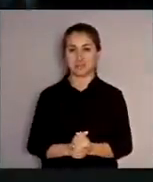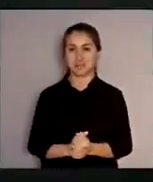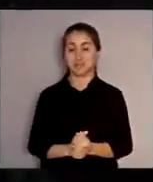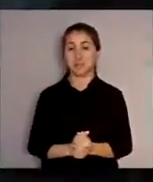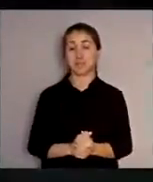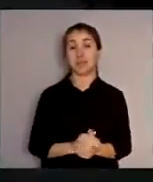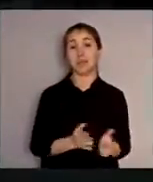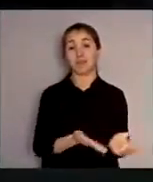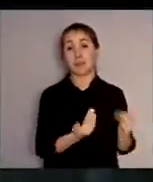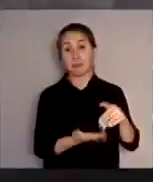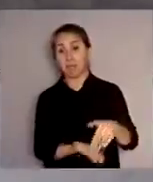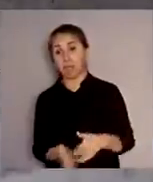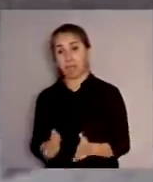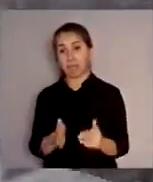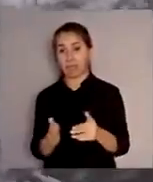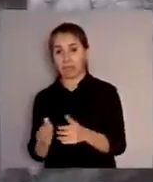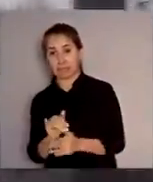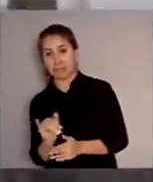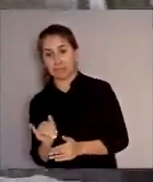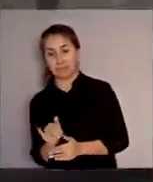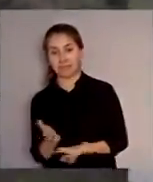¿Eh? Vamos para allá, sí.